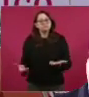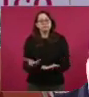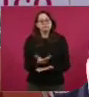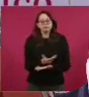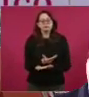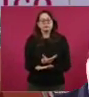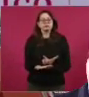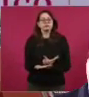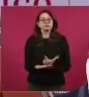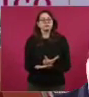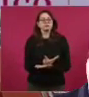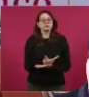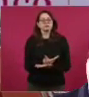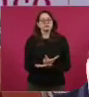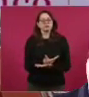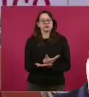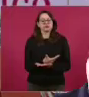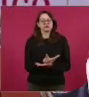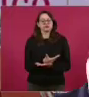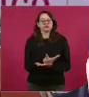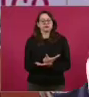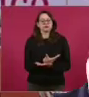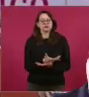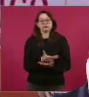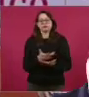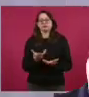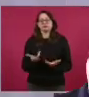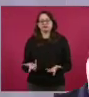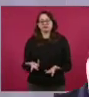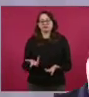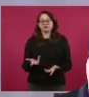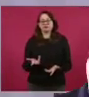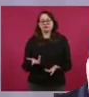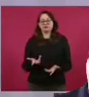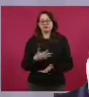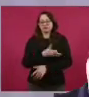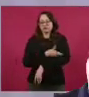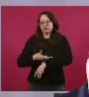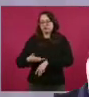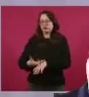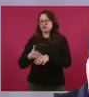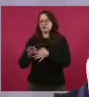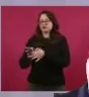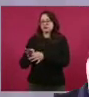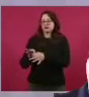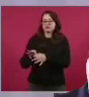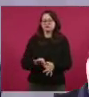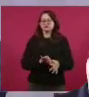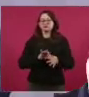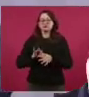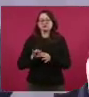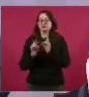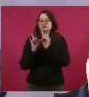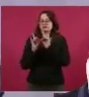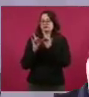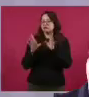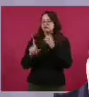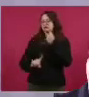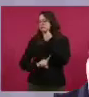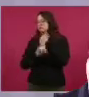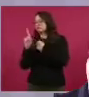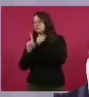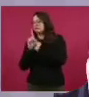a que se auxilie a los miembros de la familia en circunstancias difíciles,